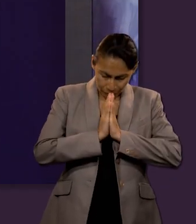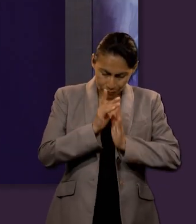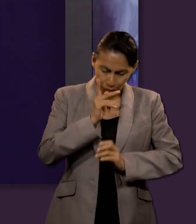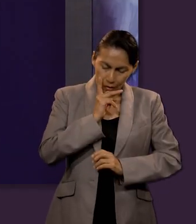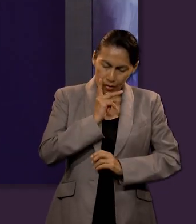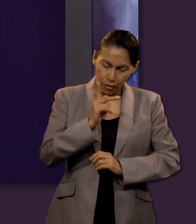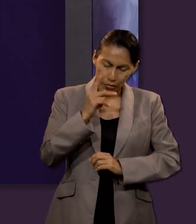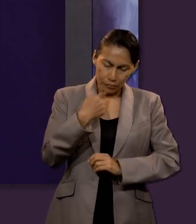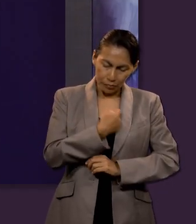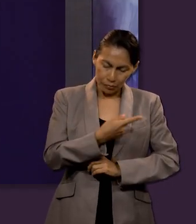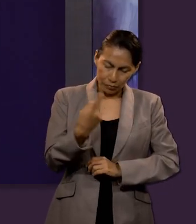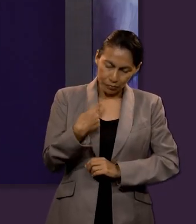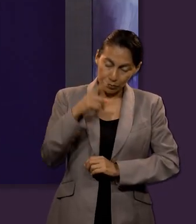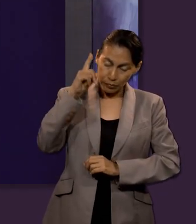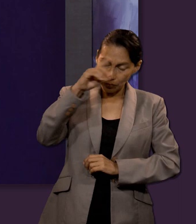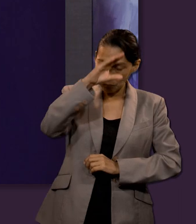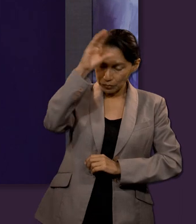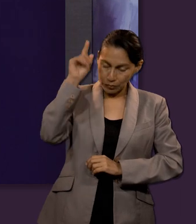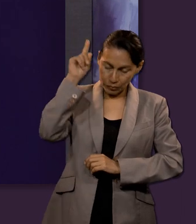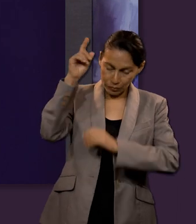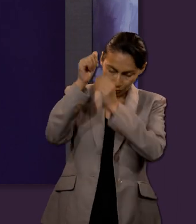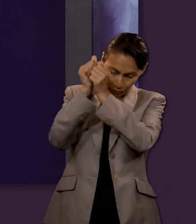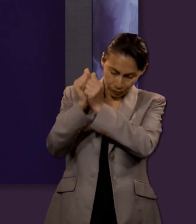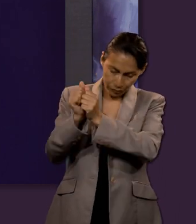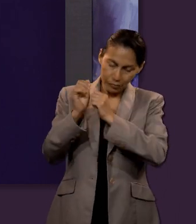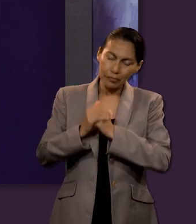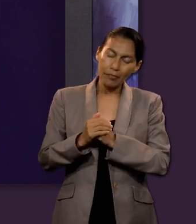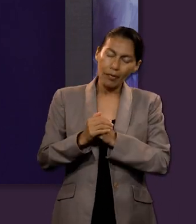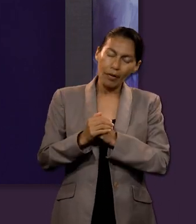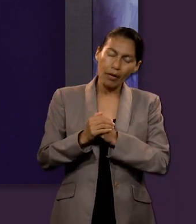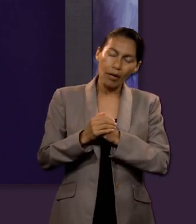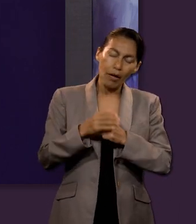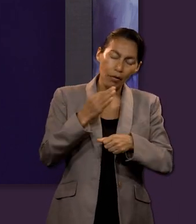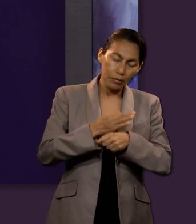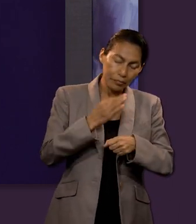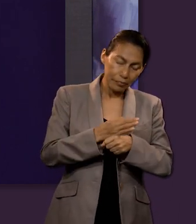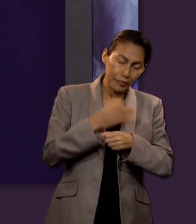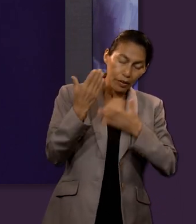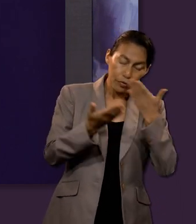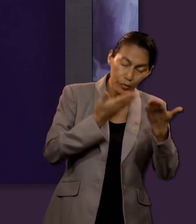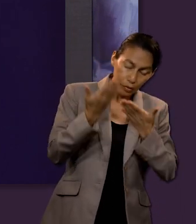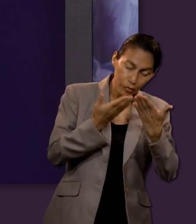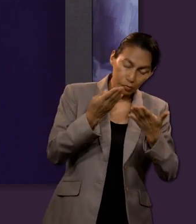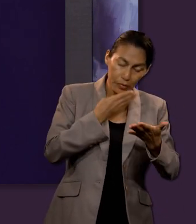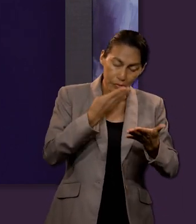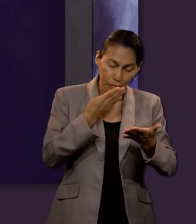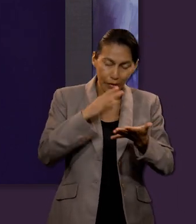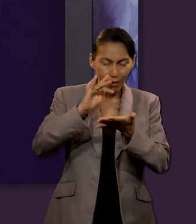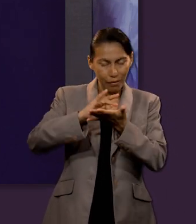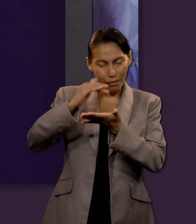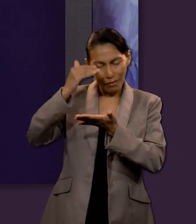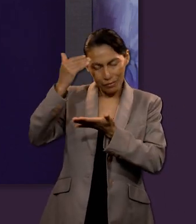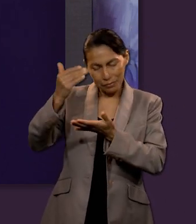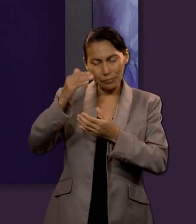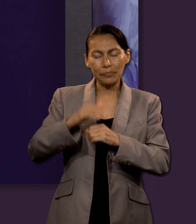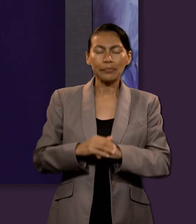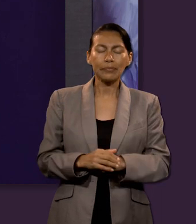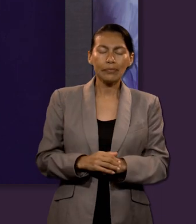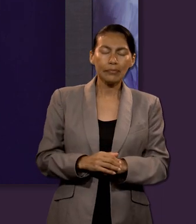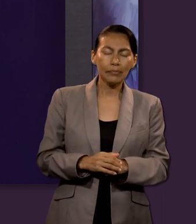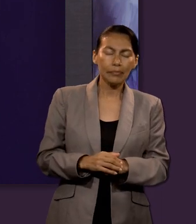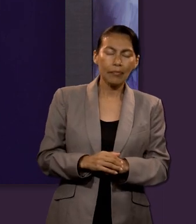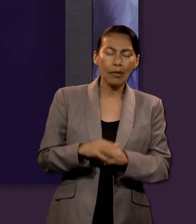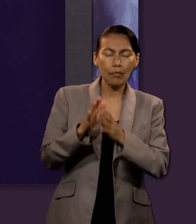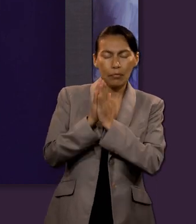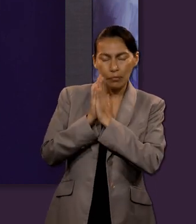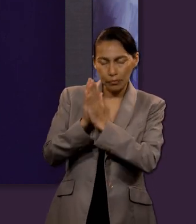sea tu nombre se me resiste damos por la bendición que nos va a estar un día más estudiando tu palabra te pedimos ahora